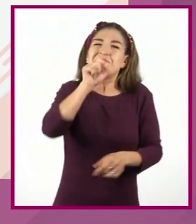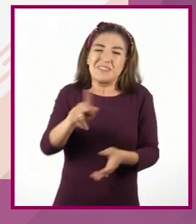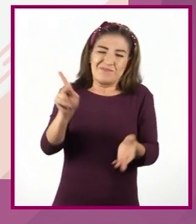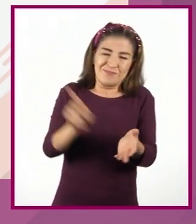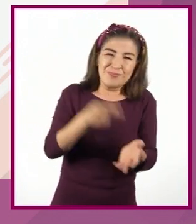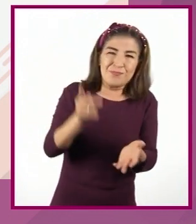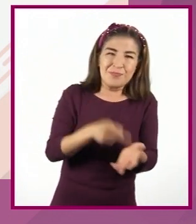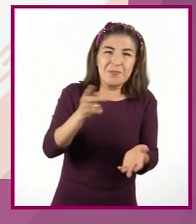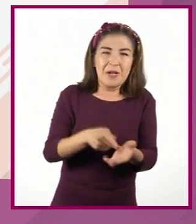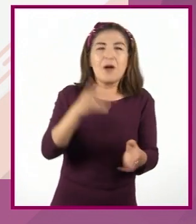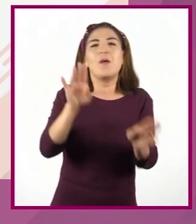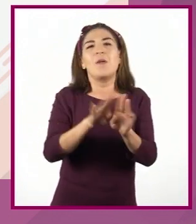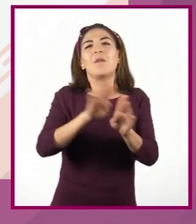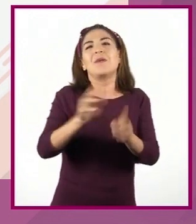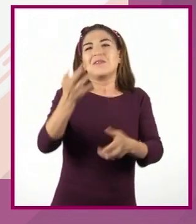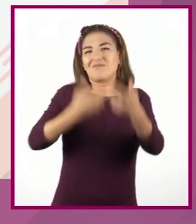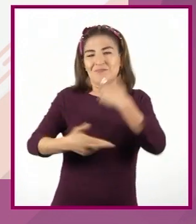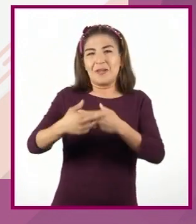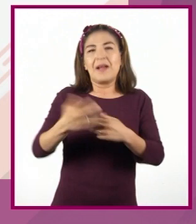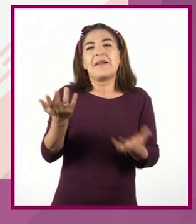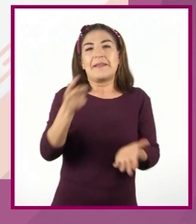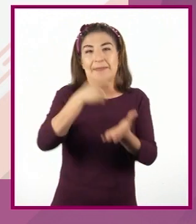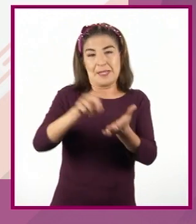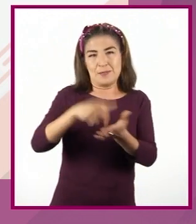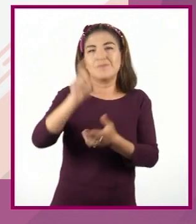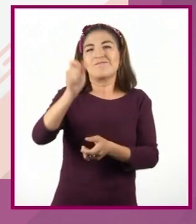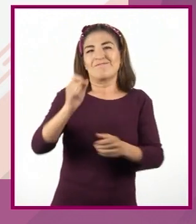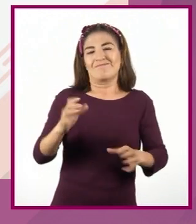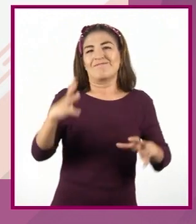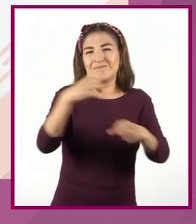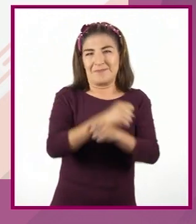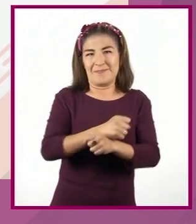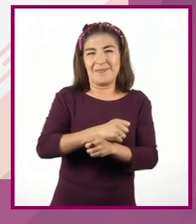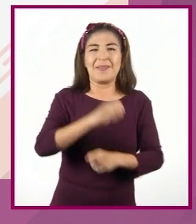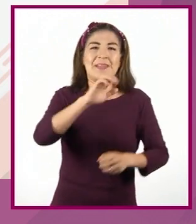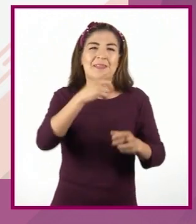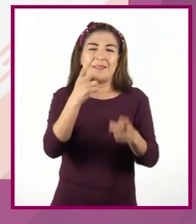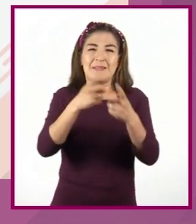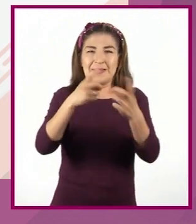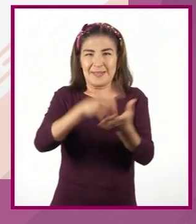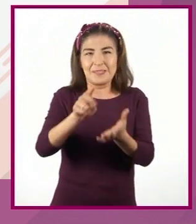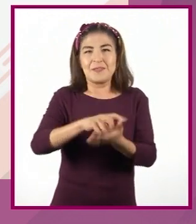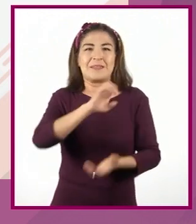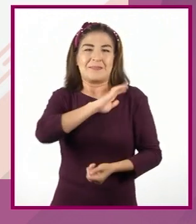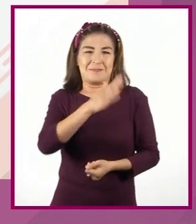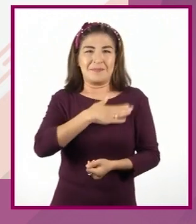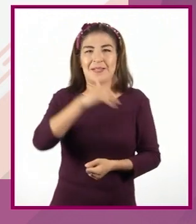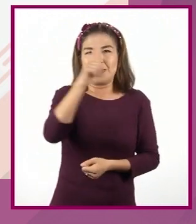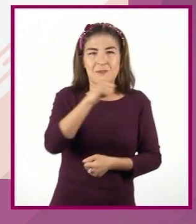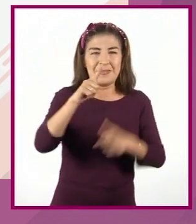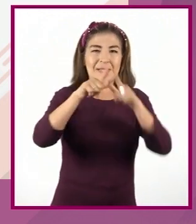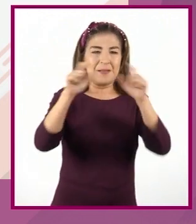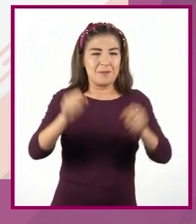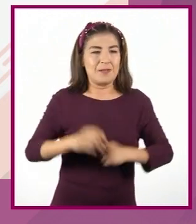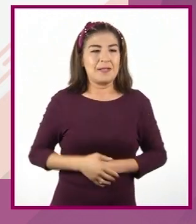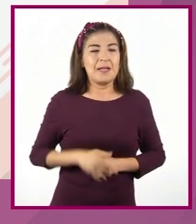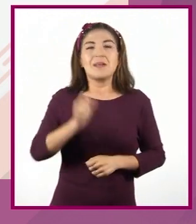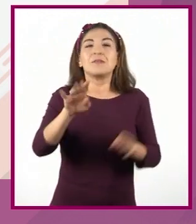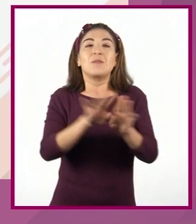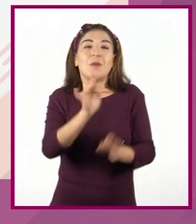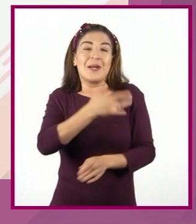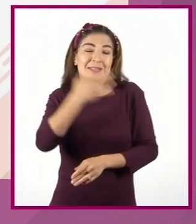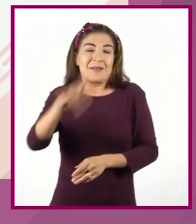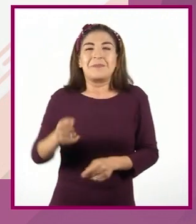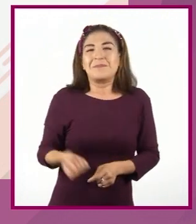o formularia. Diccionario de la Lengua Española. Ejemplos: un enamoramiento a primera vista.